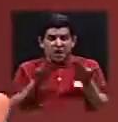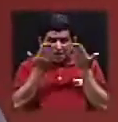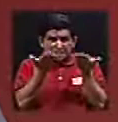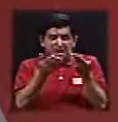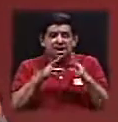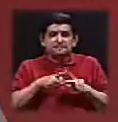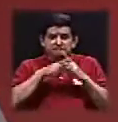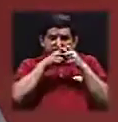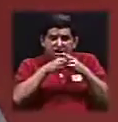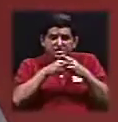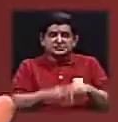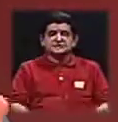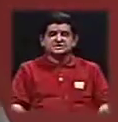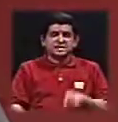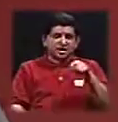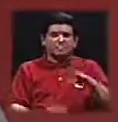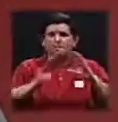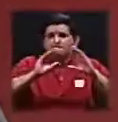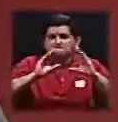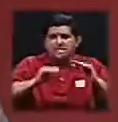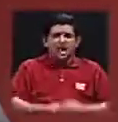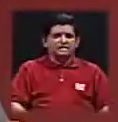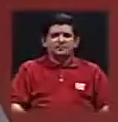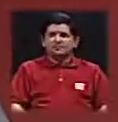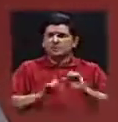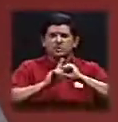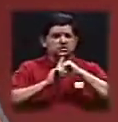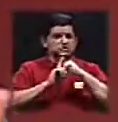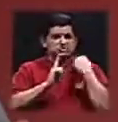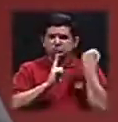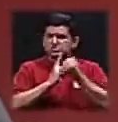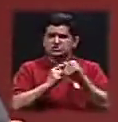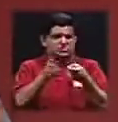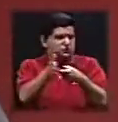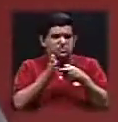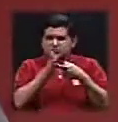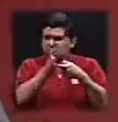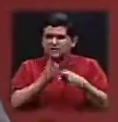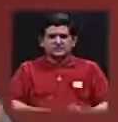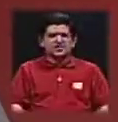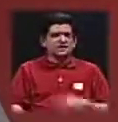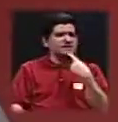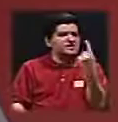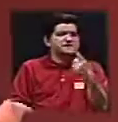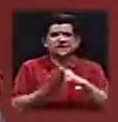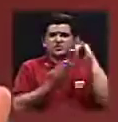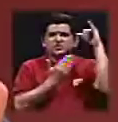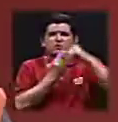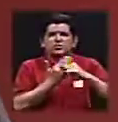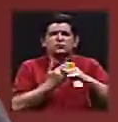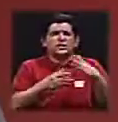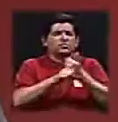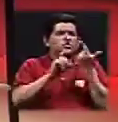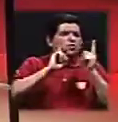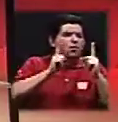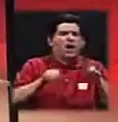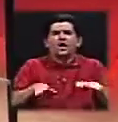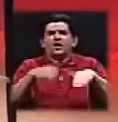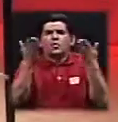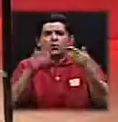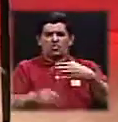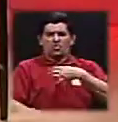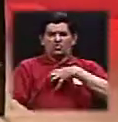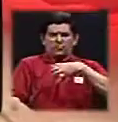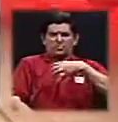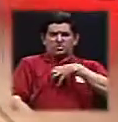un préstamo blando sin condiciones para que las universidades definan qué proyectos hacer y cómo hacerlos, y cómo bajo su